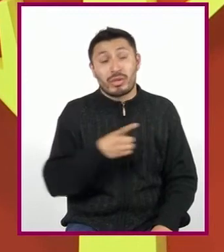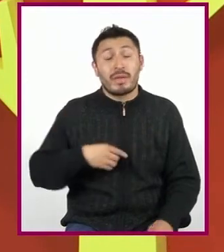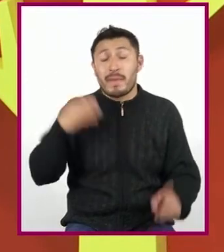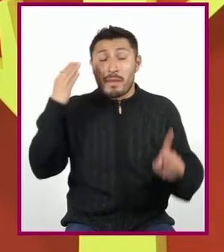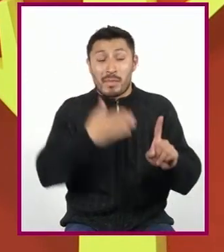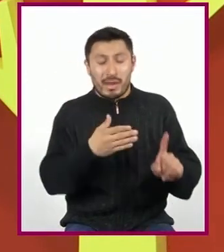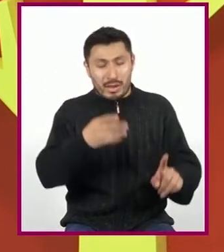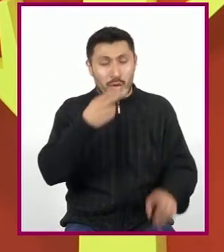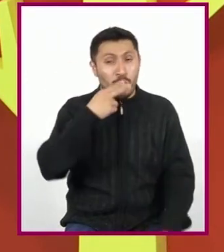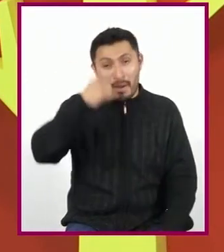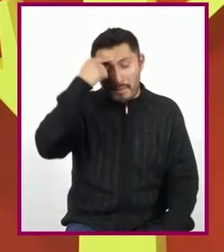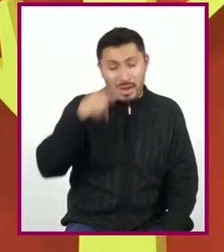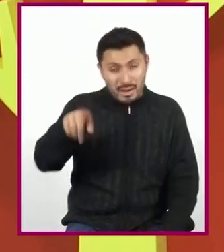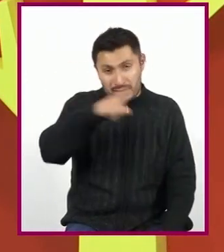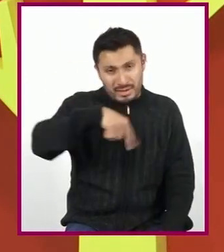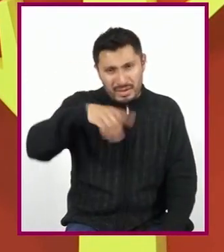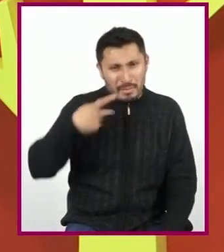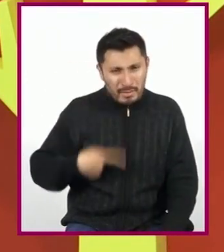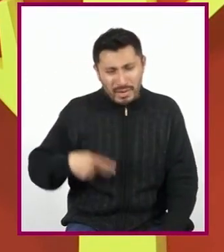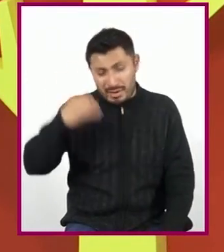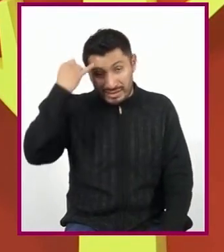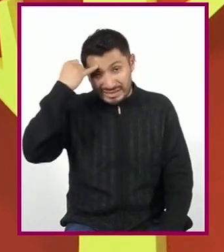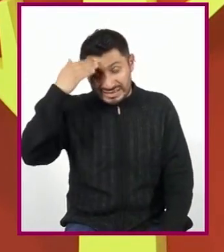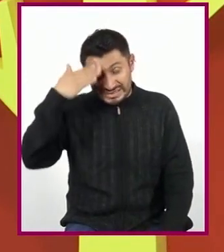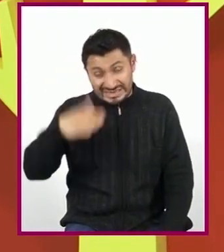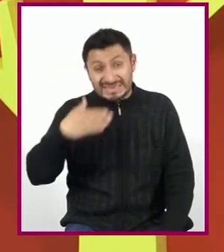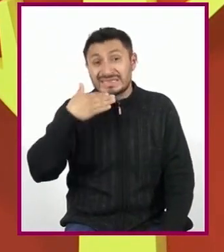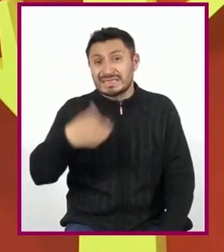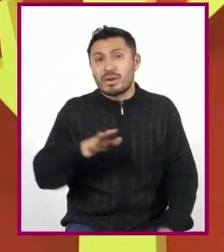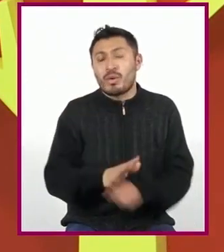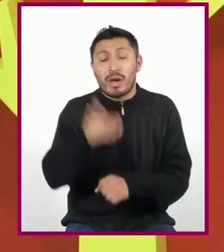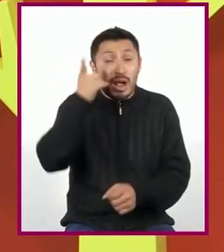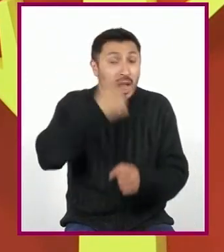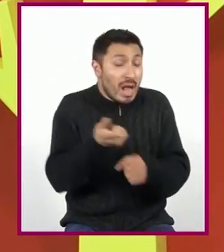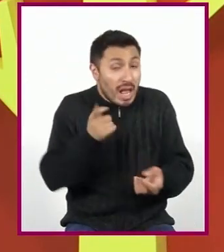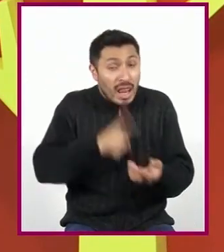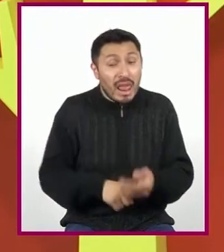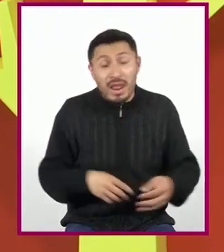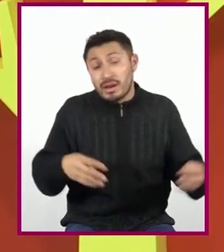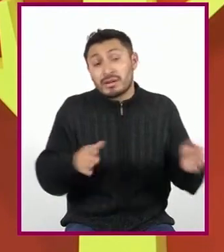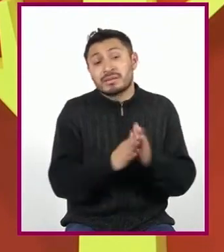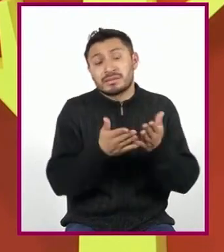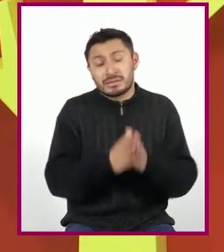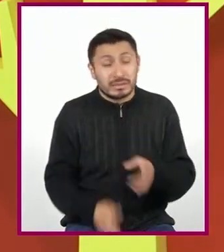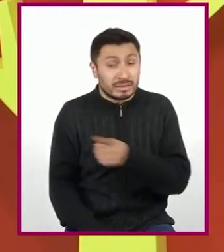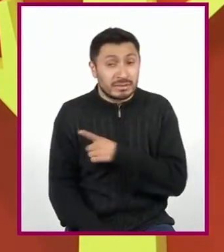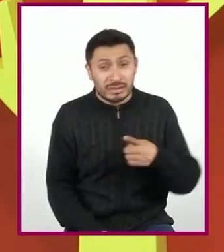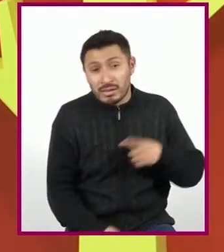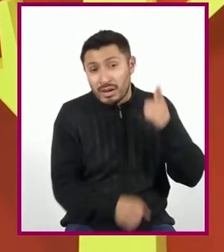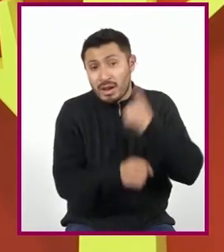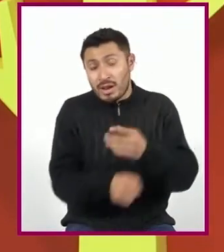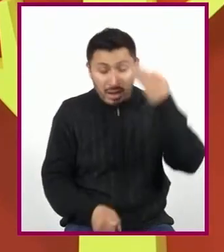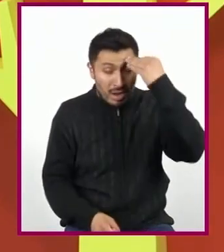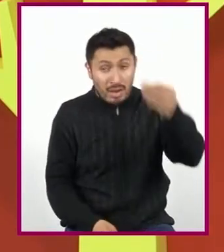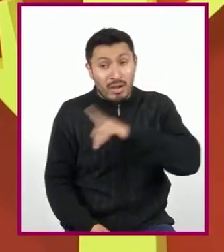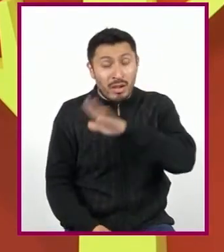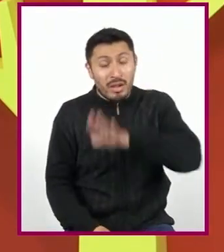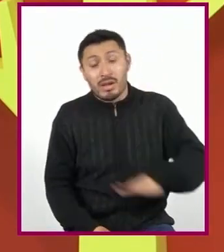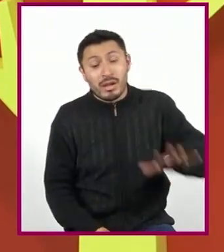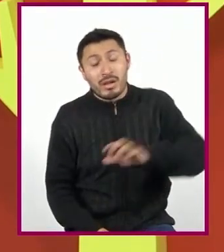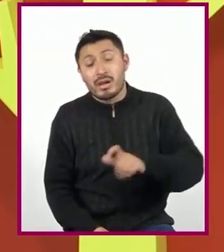el proceso de elaboración de la obra. A la hora de realizar un prólogo es importante tener en cuenta todas